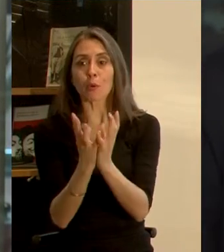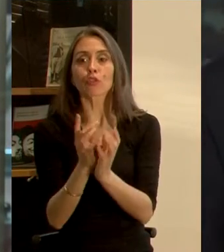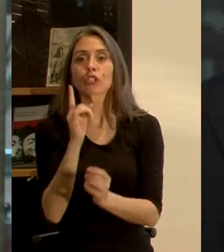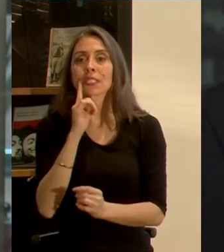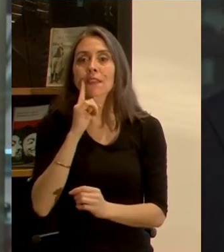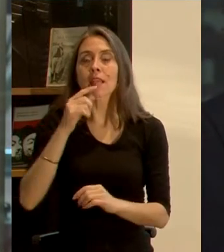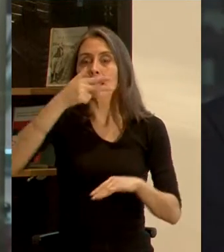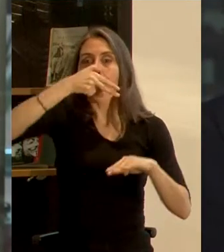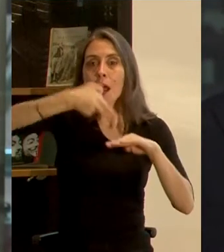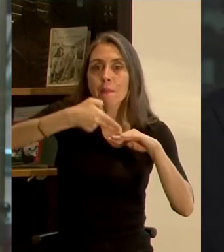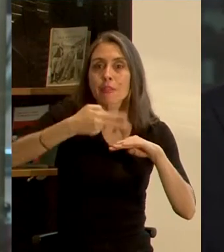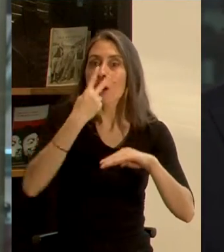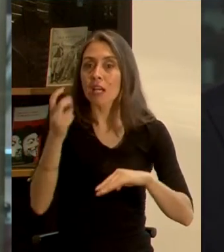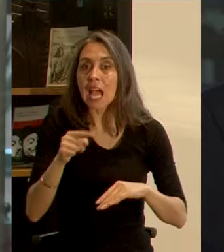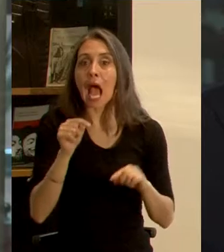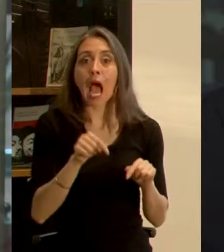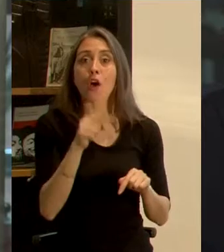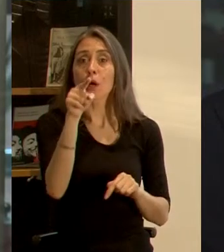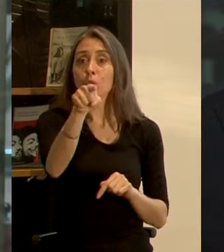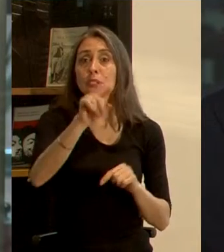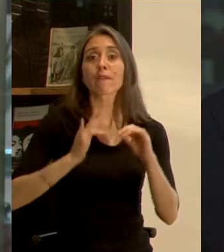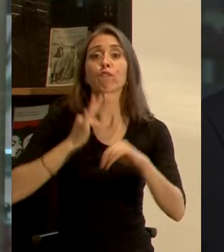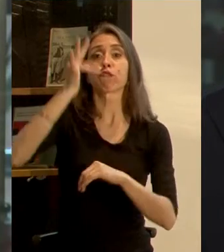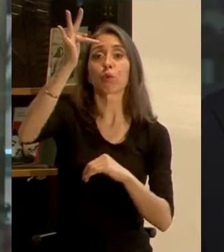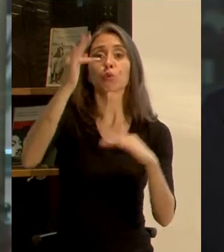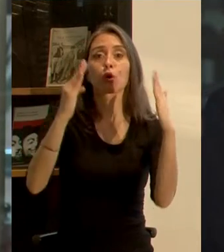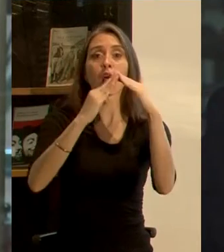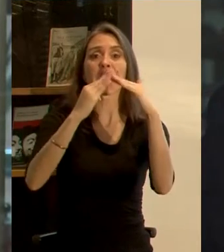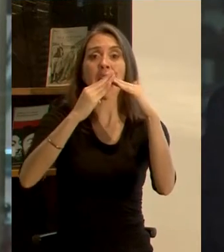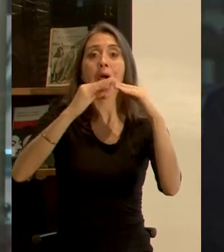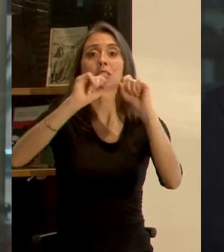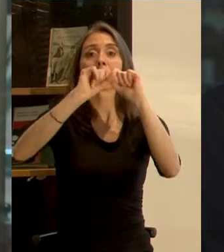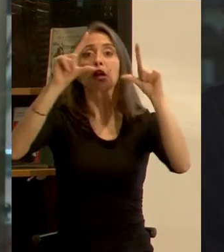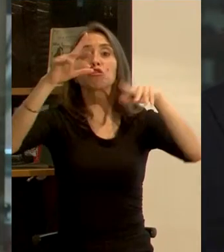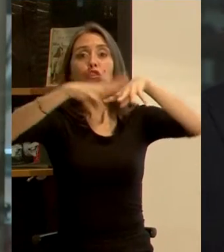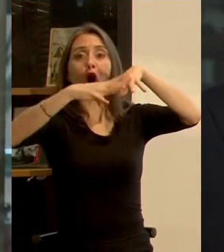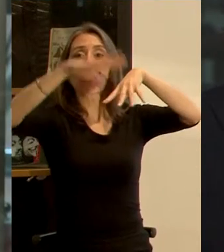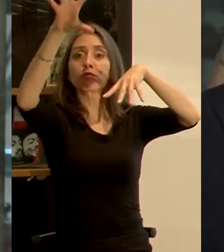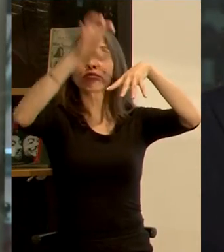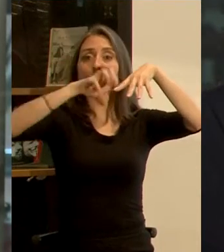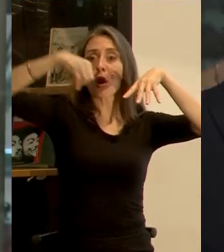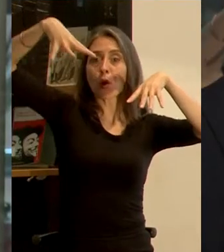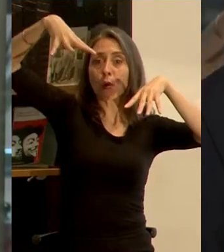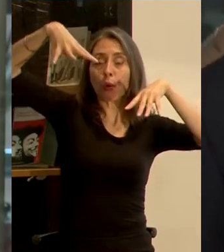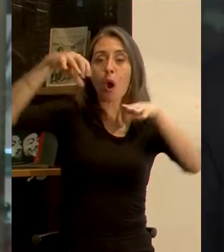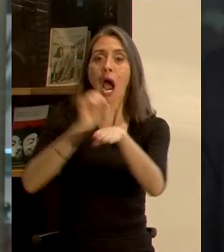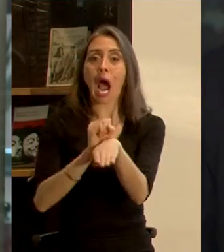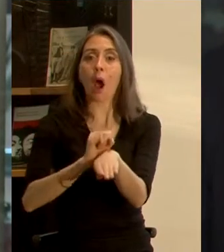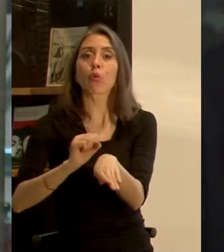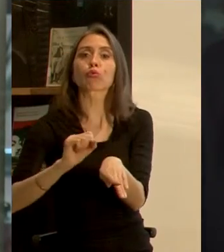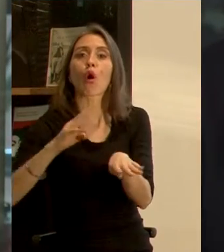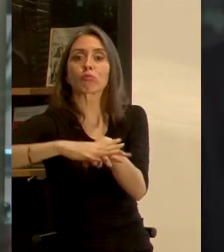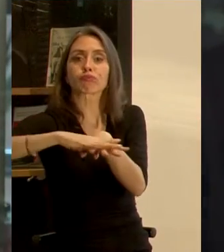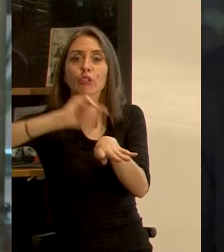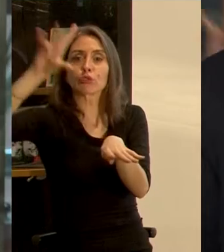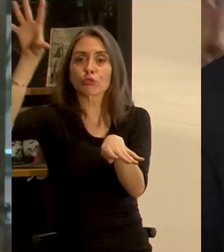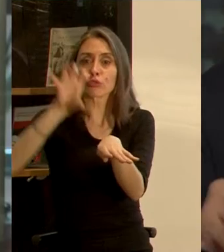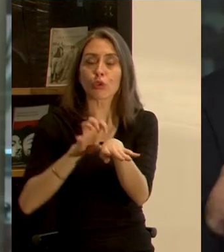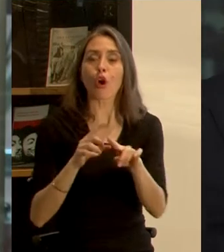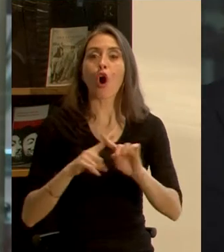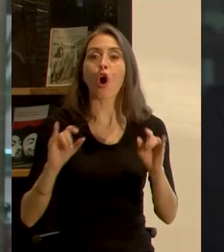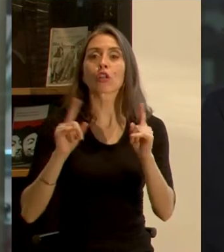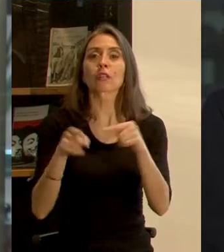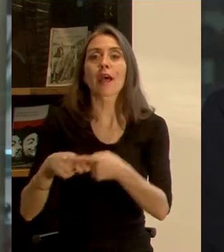en sus casas, la van a producir en la ciudad, la van a acumular en sus autos. O sea, viene otro mundo, viene generación distribuida, viene